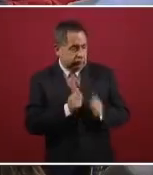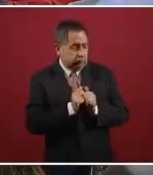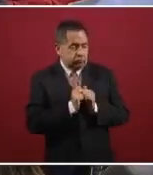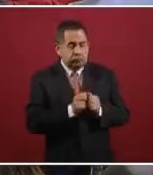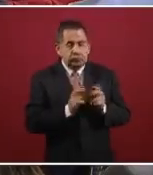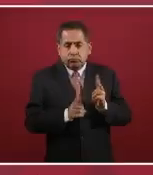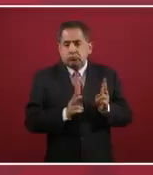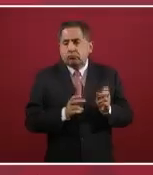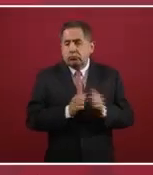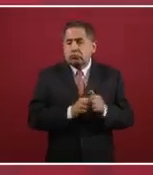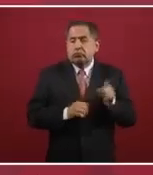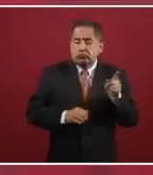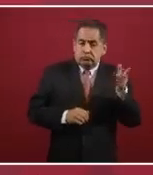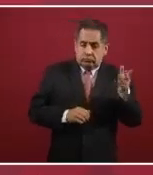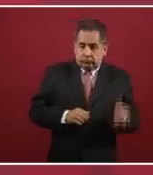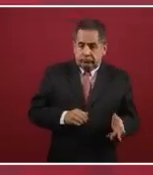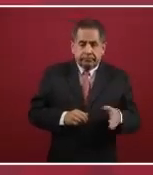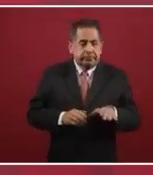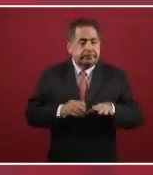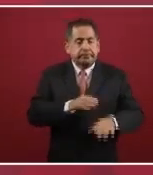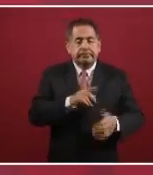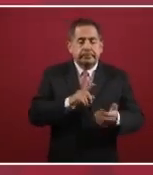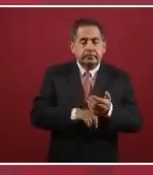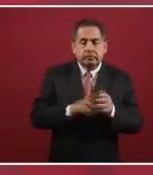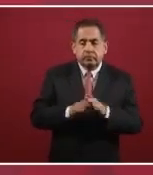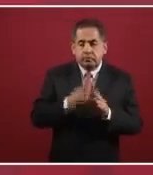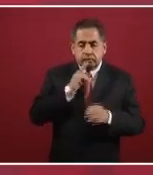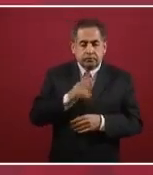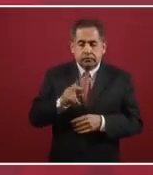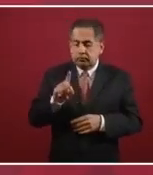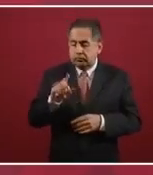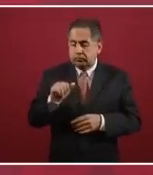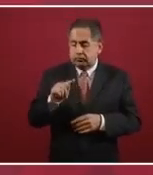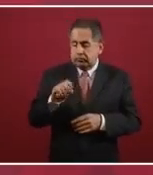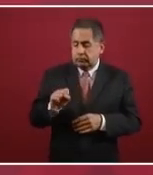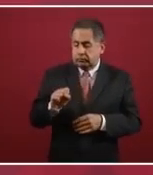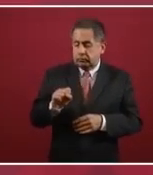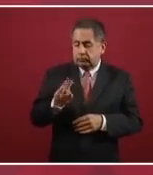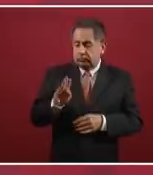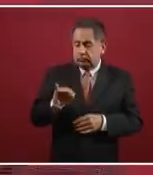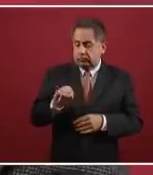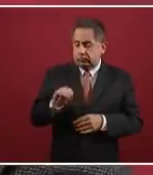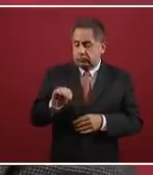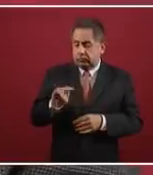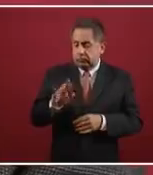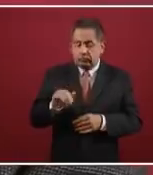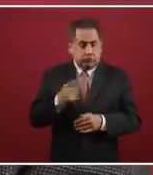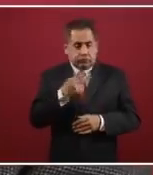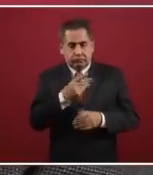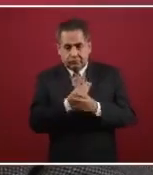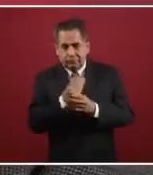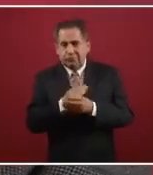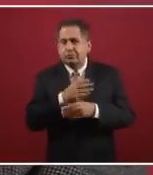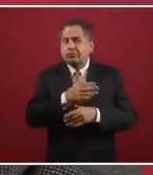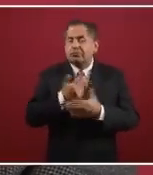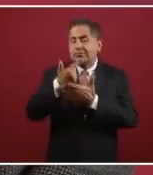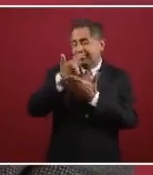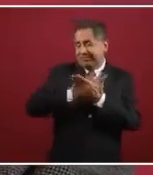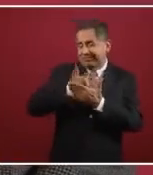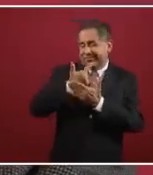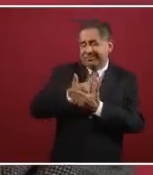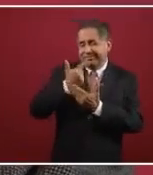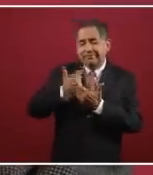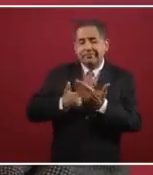Electoral, particularmente en cuanto al uso de los datos biométricos que se contienen en el Registro Nacional de Electores, y